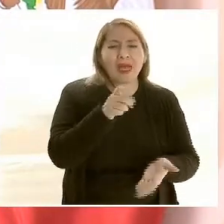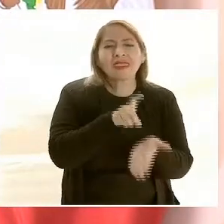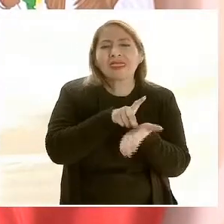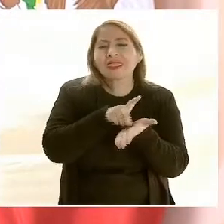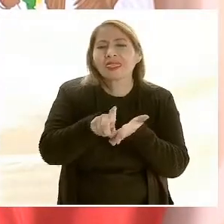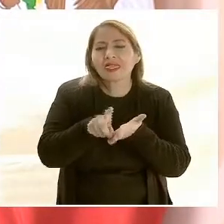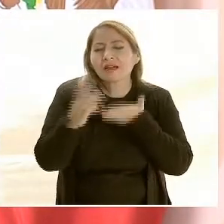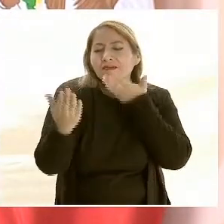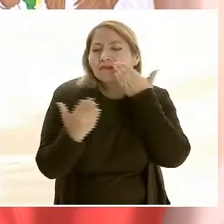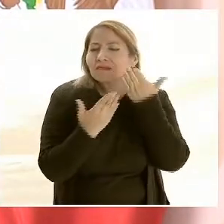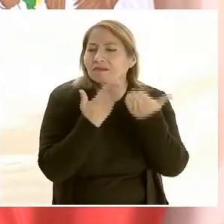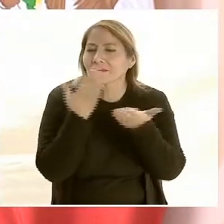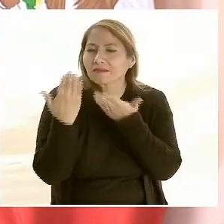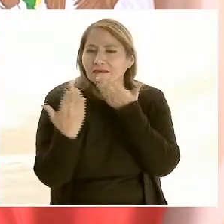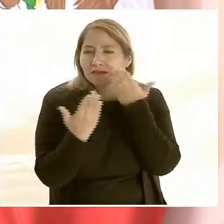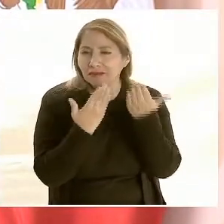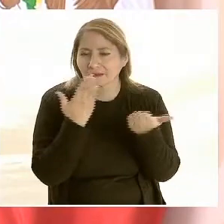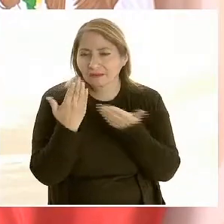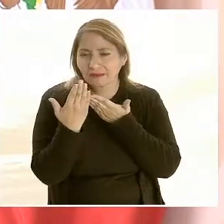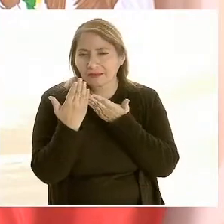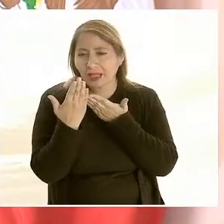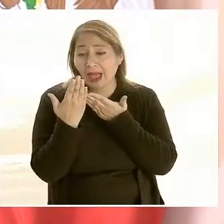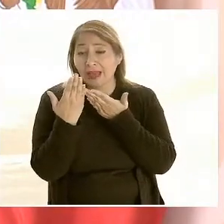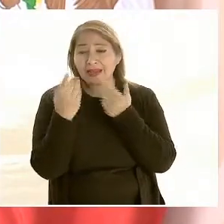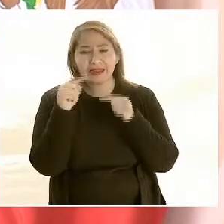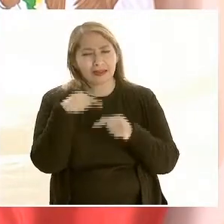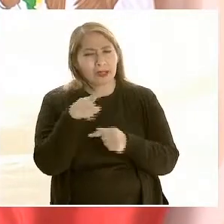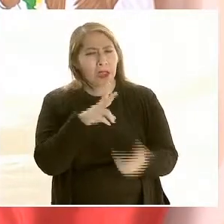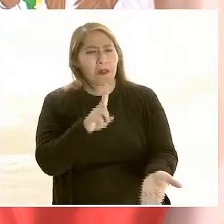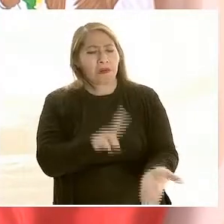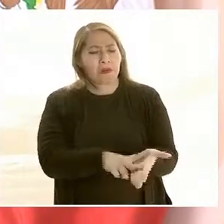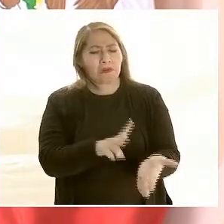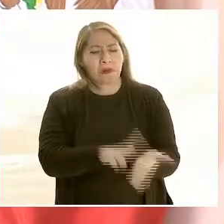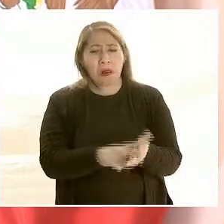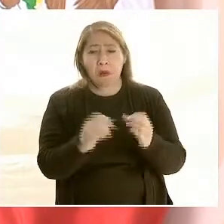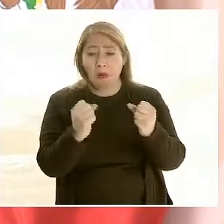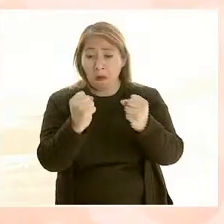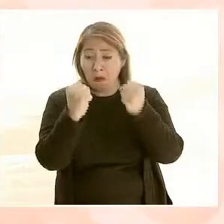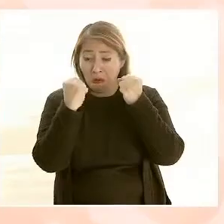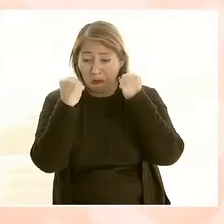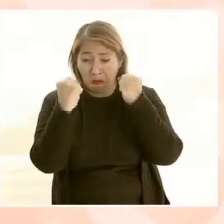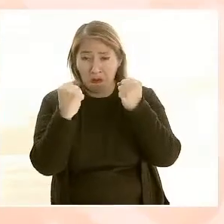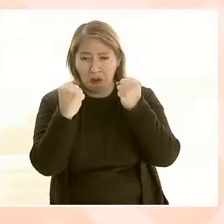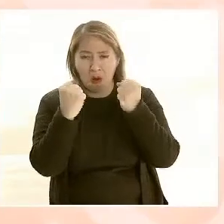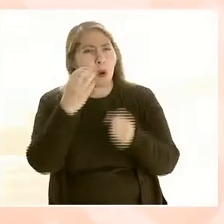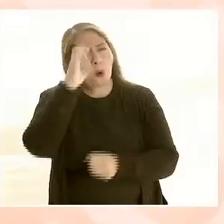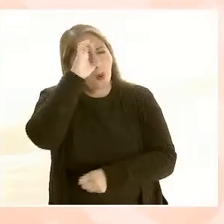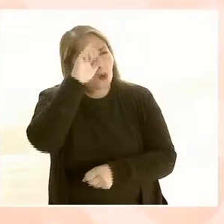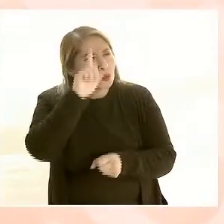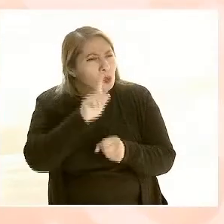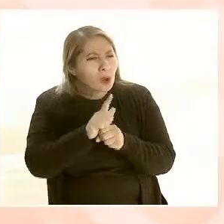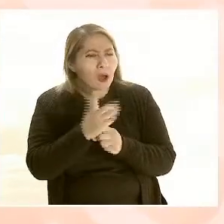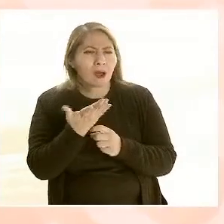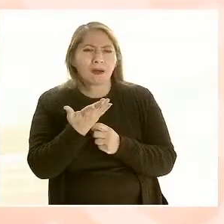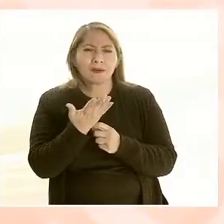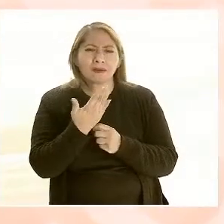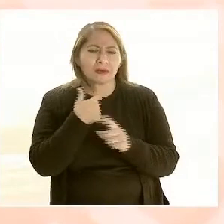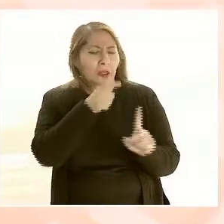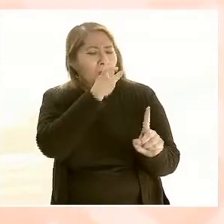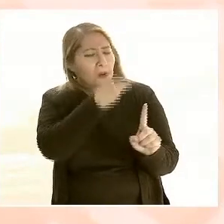estudio, si se fortalecen los valores culturales, morales,